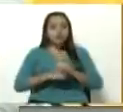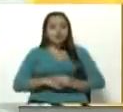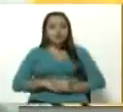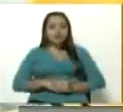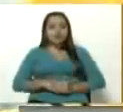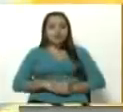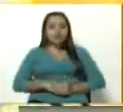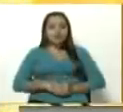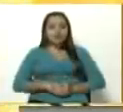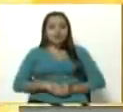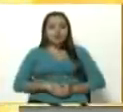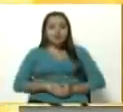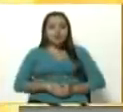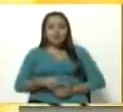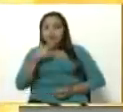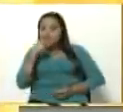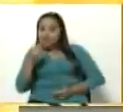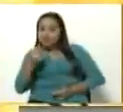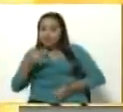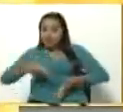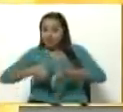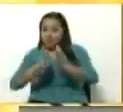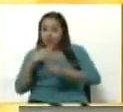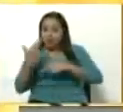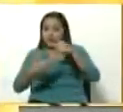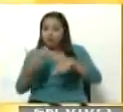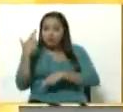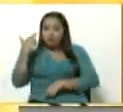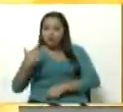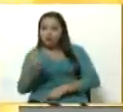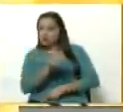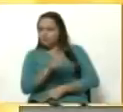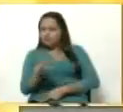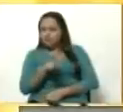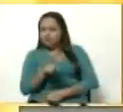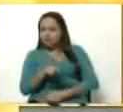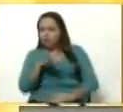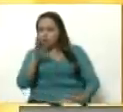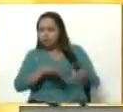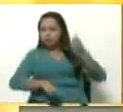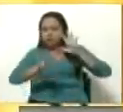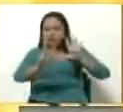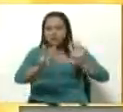bolivariana. Y más aún en estos últimos 7 años,